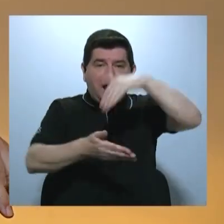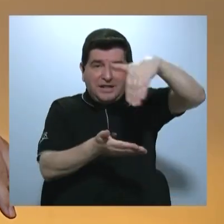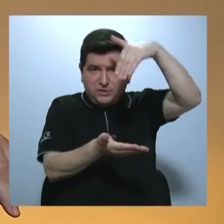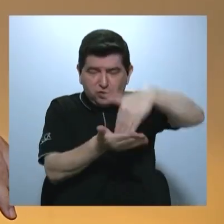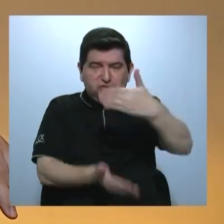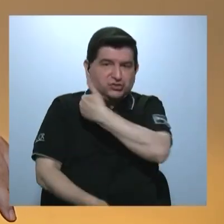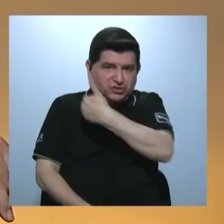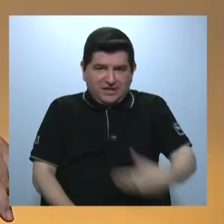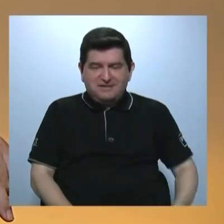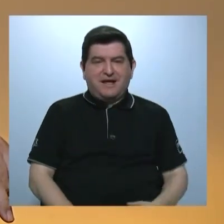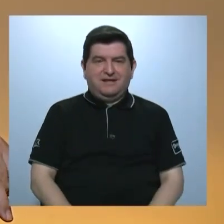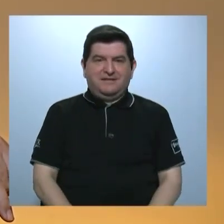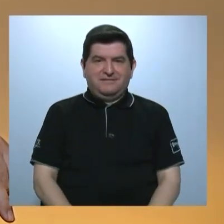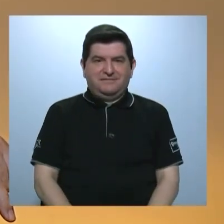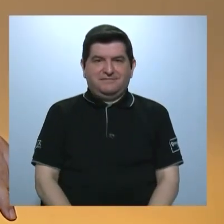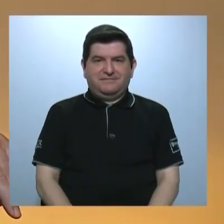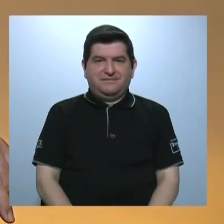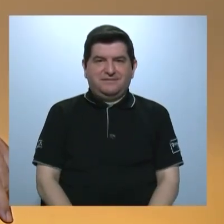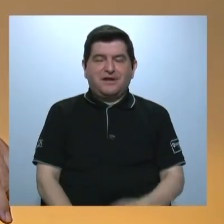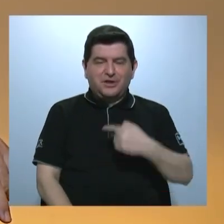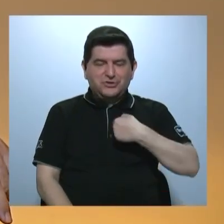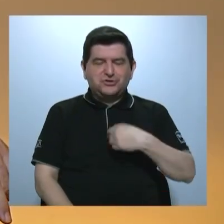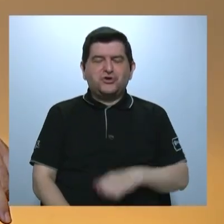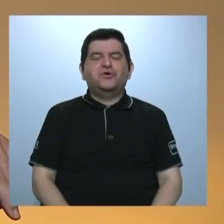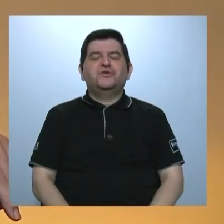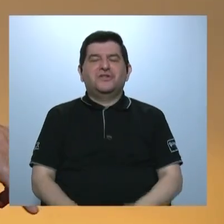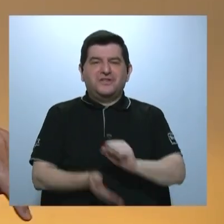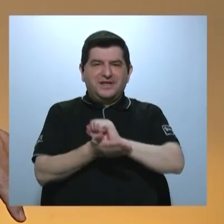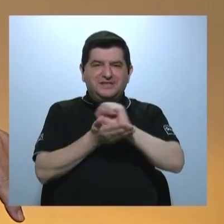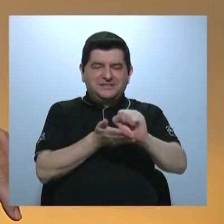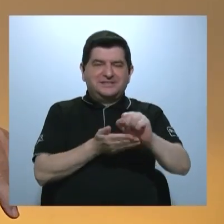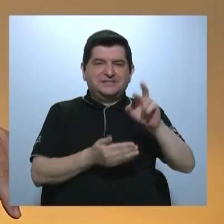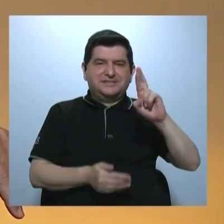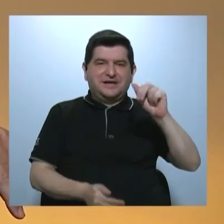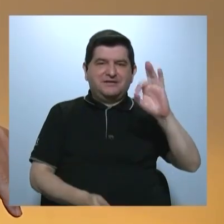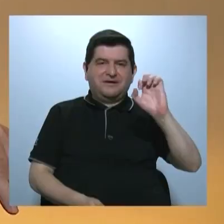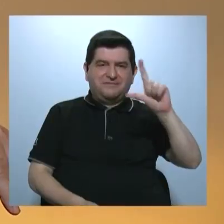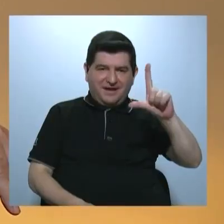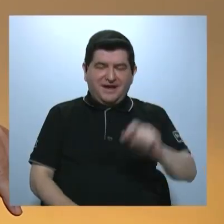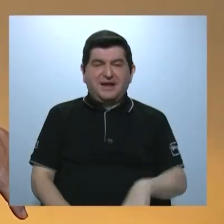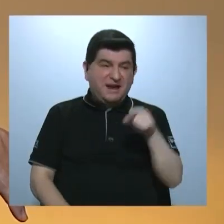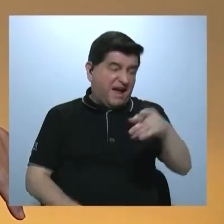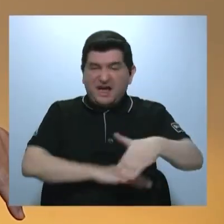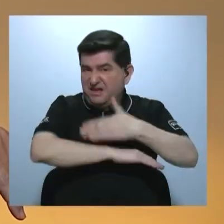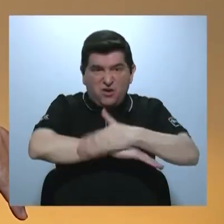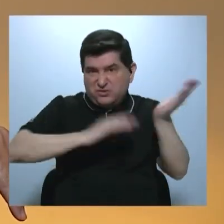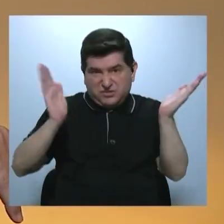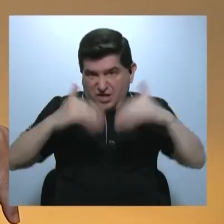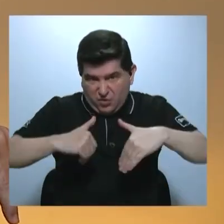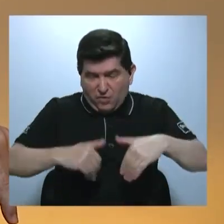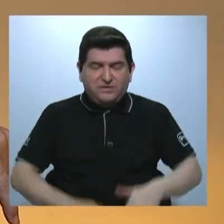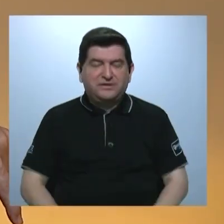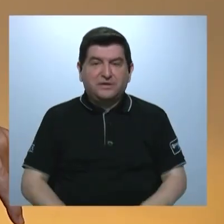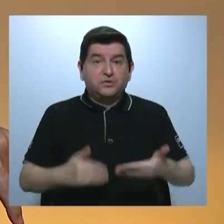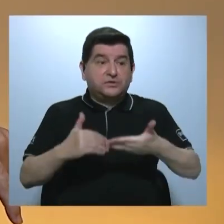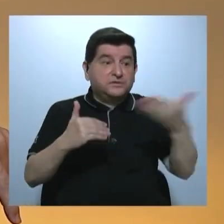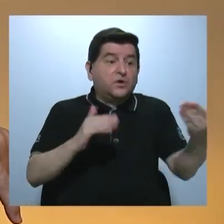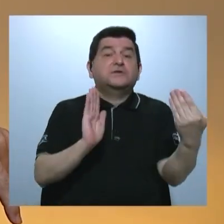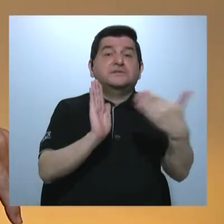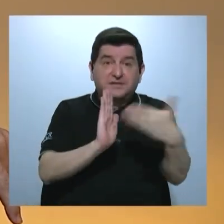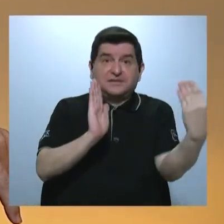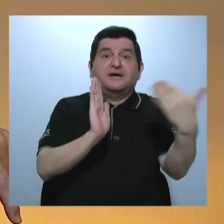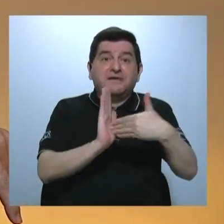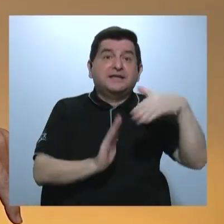yo soy de ahí. En realidad soy de San Rafael, pero no importa, igual tampoco tenemos costa. Entonces hay factores que afectan